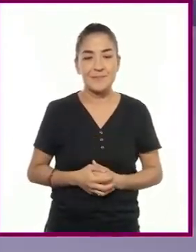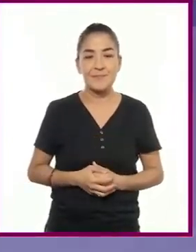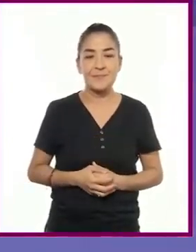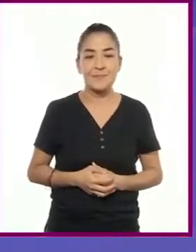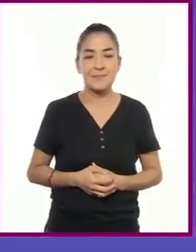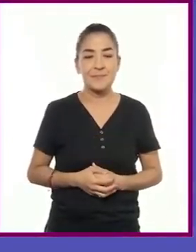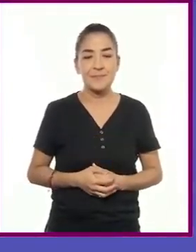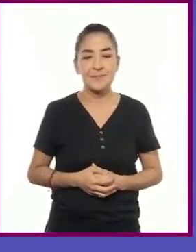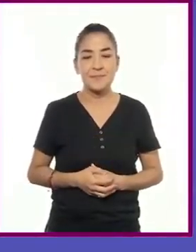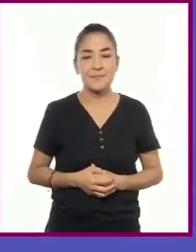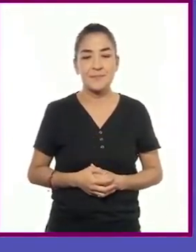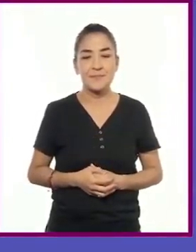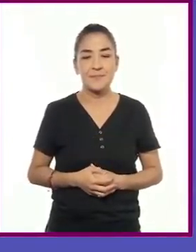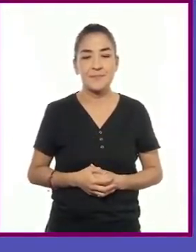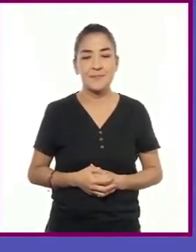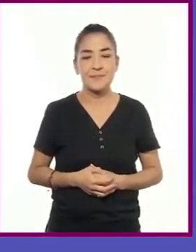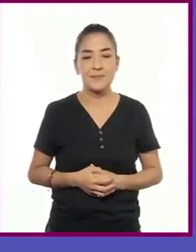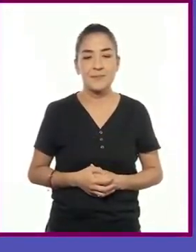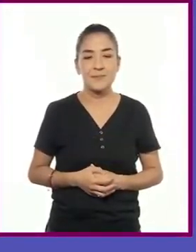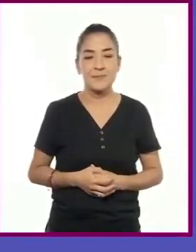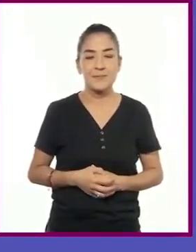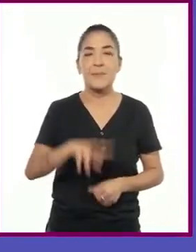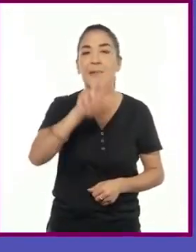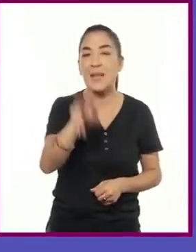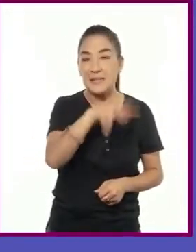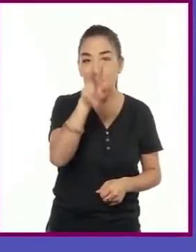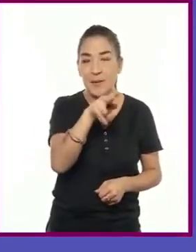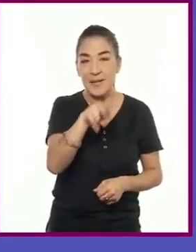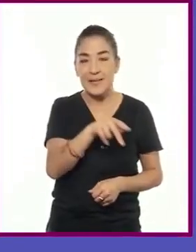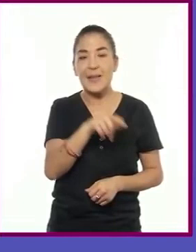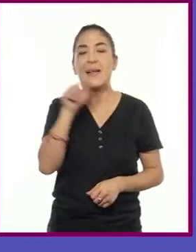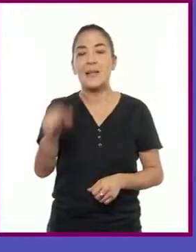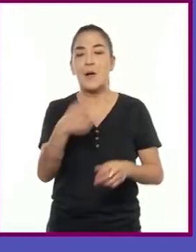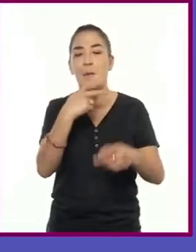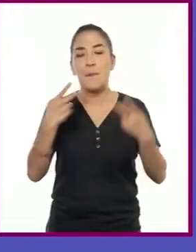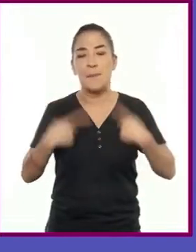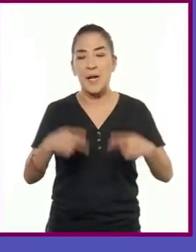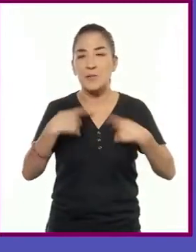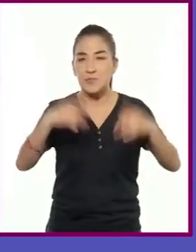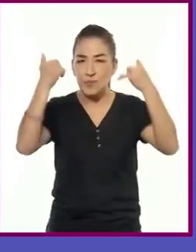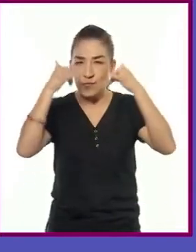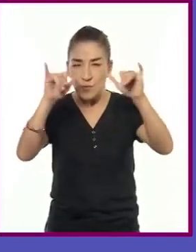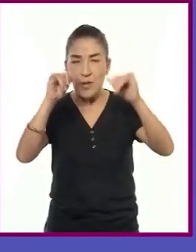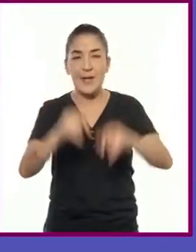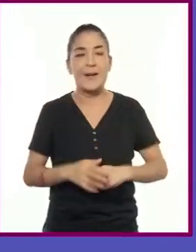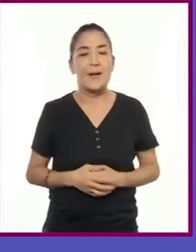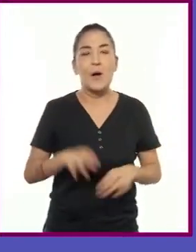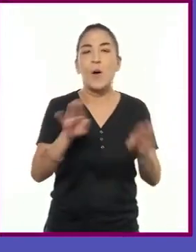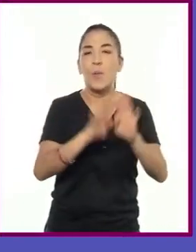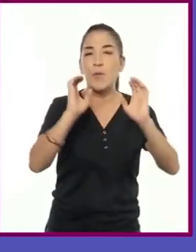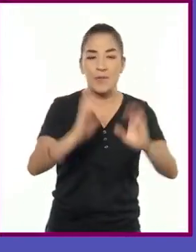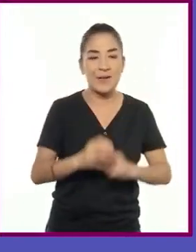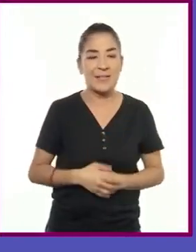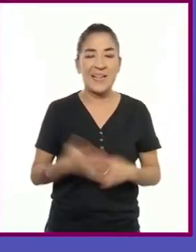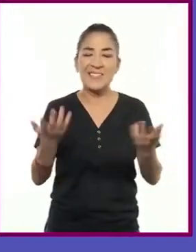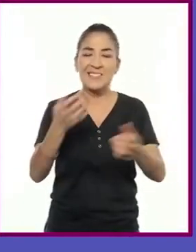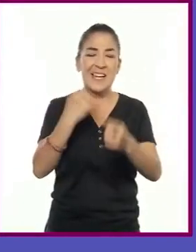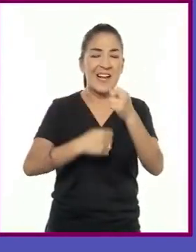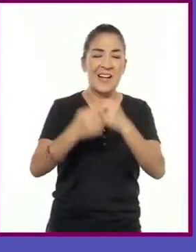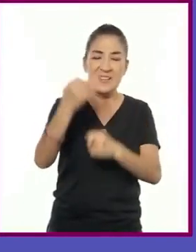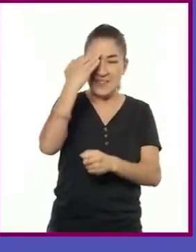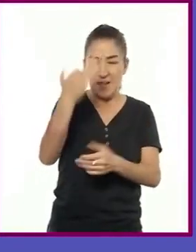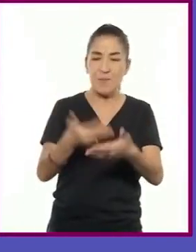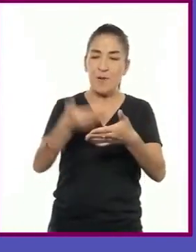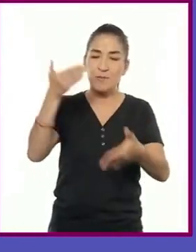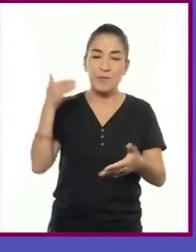La serpiente y el granjero. Hace mucho tiempo, el hijo de un campesino pisó accidentalmente la cola de una